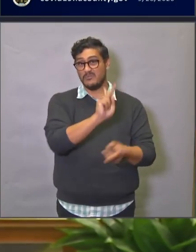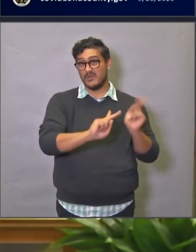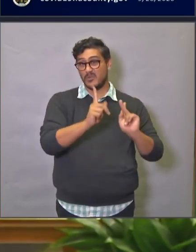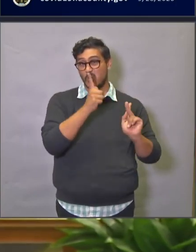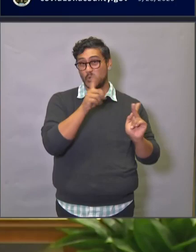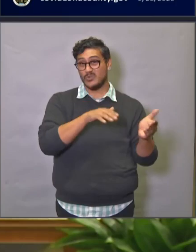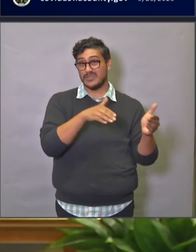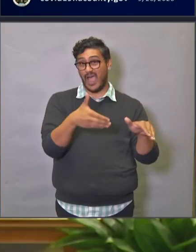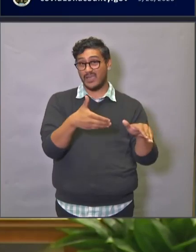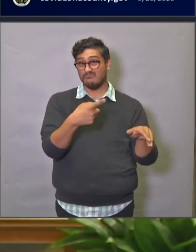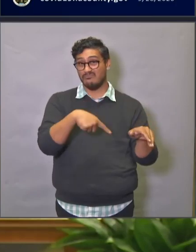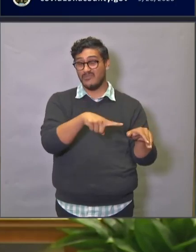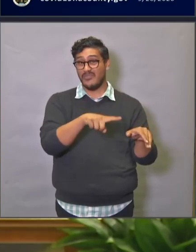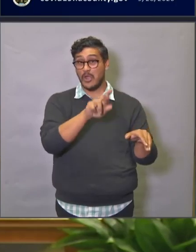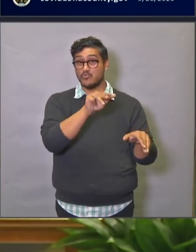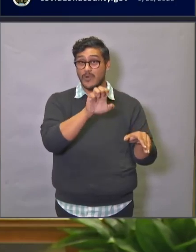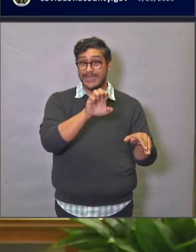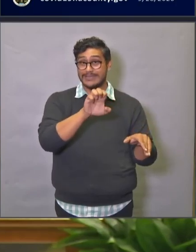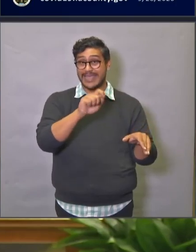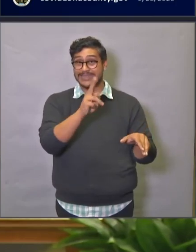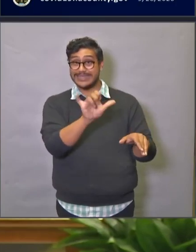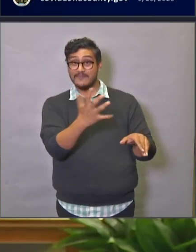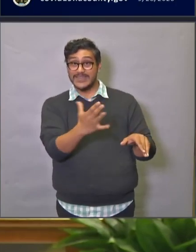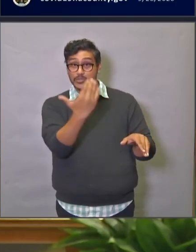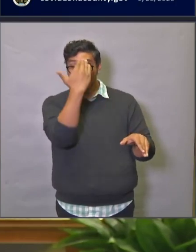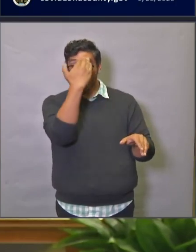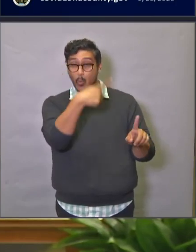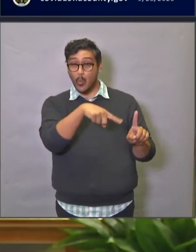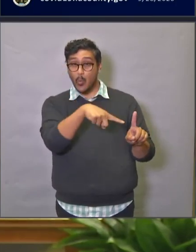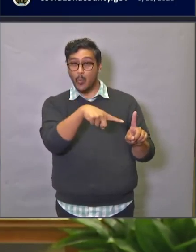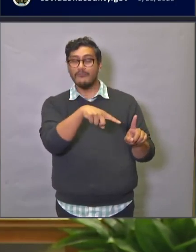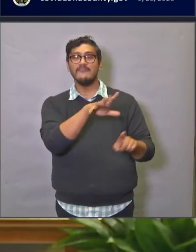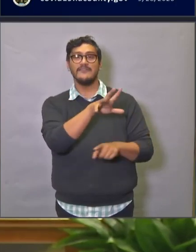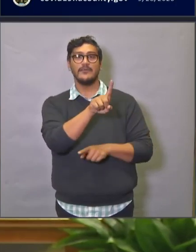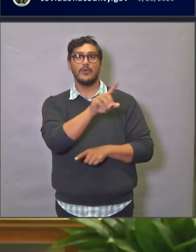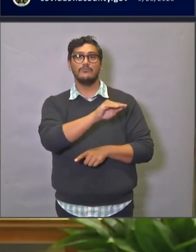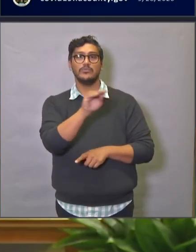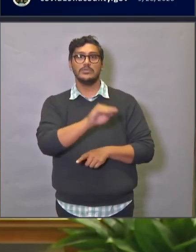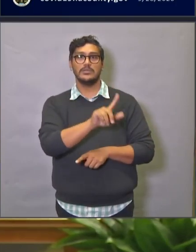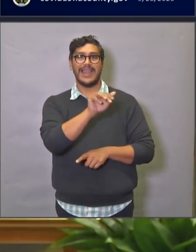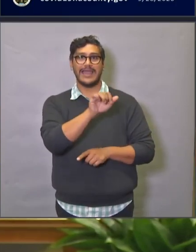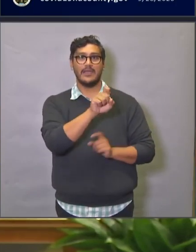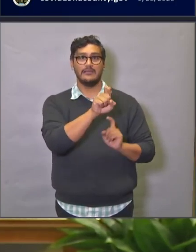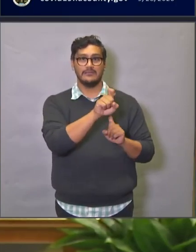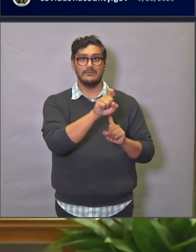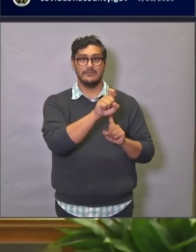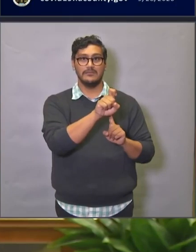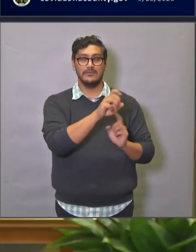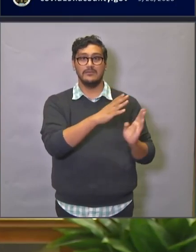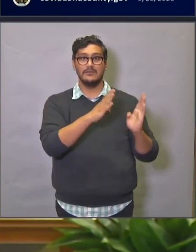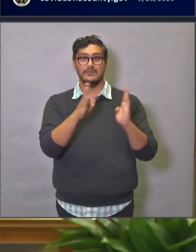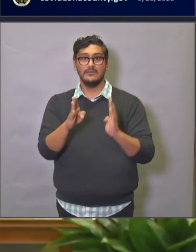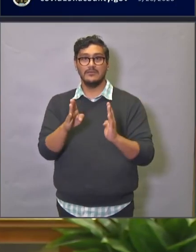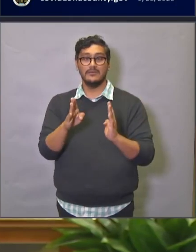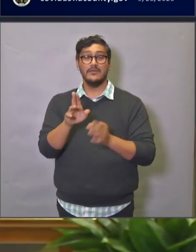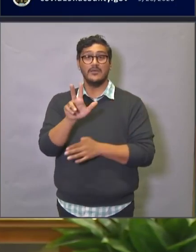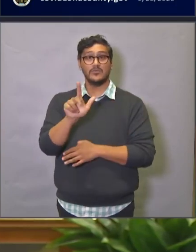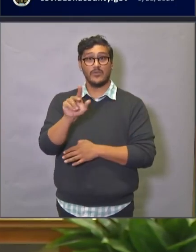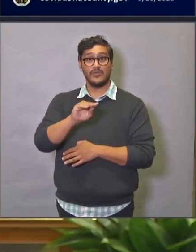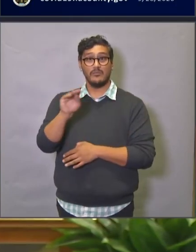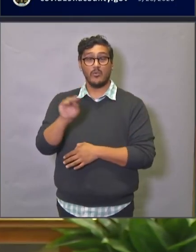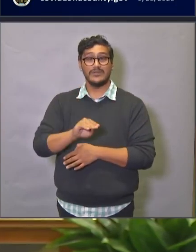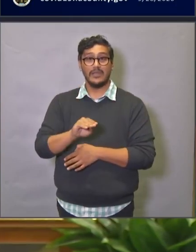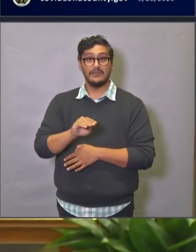fallecido donde se identificó la raza y etnicidad, el 51% son latinos, el